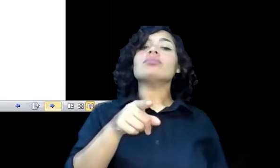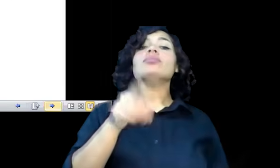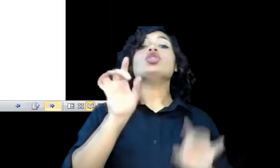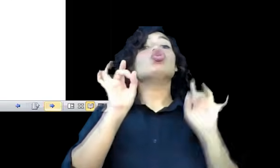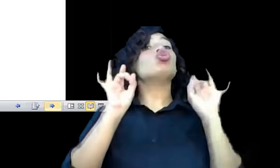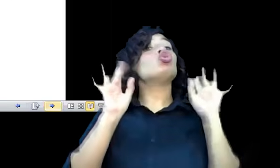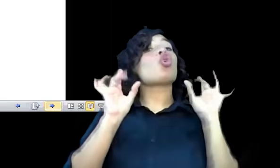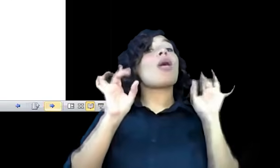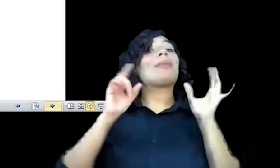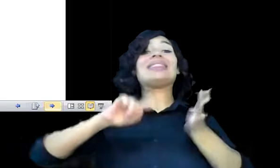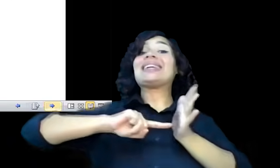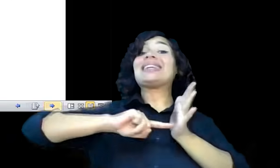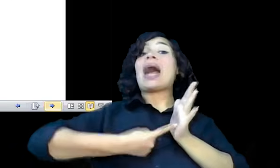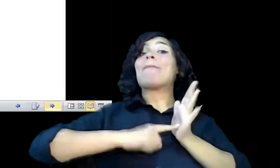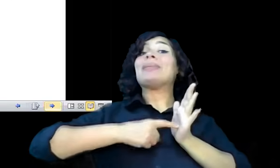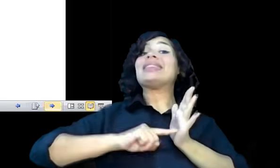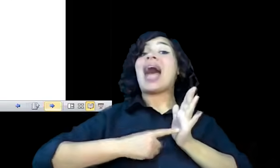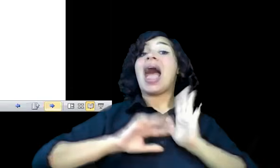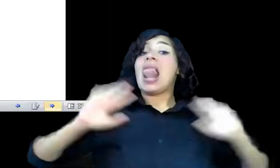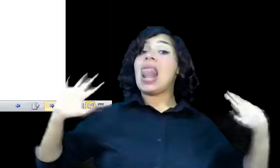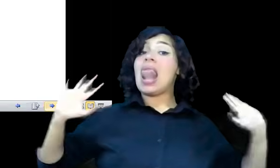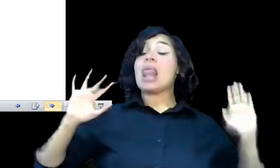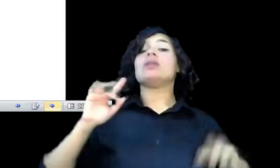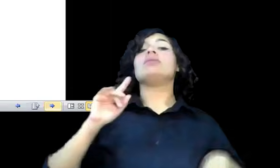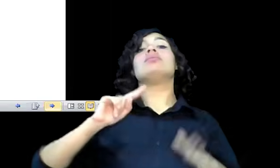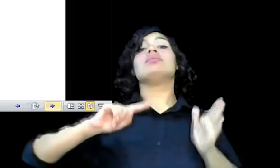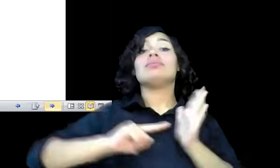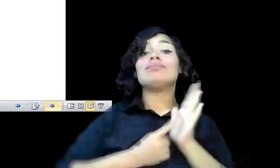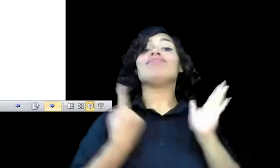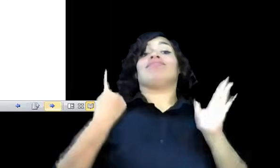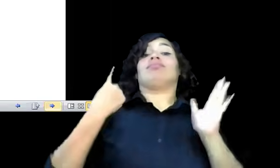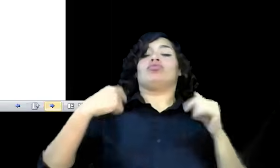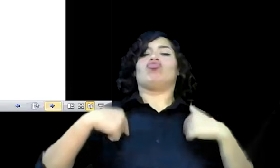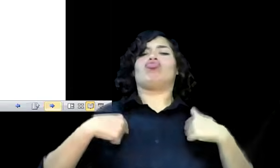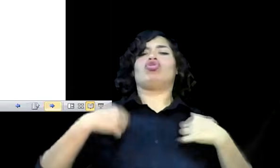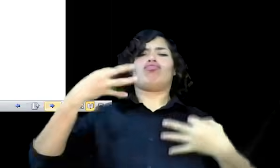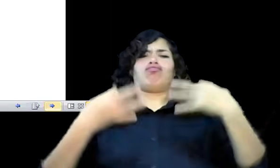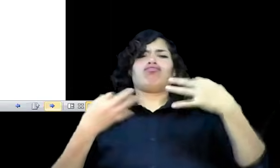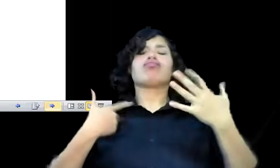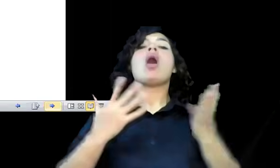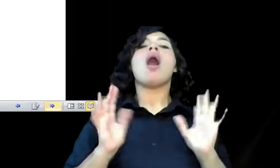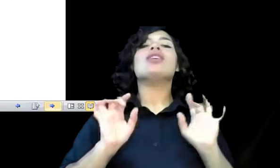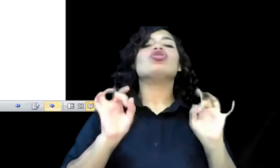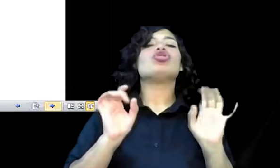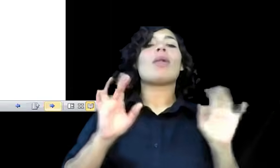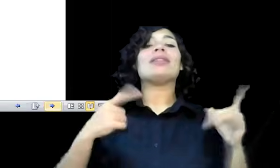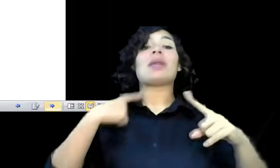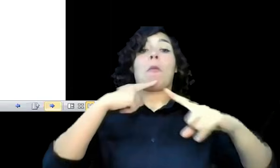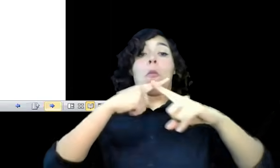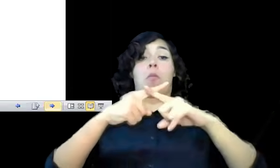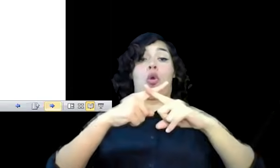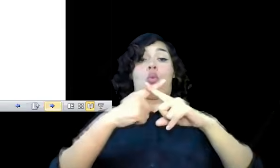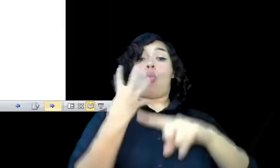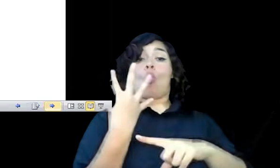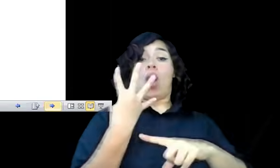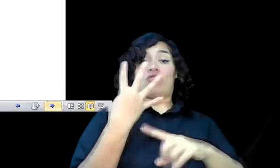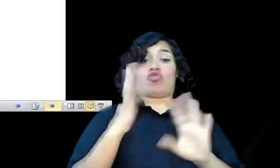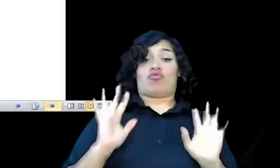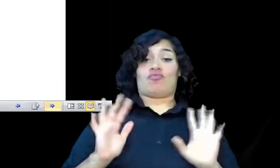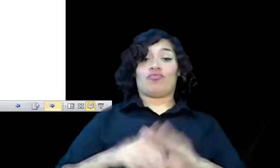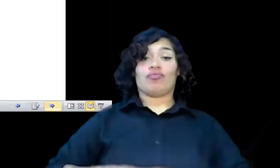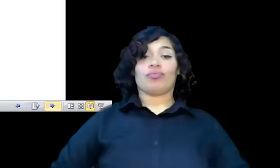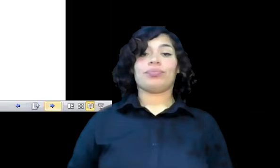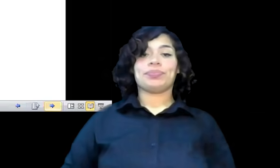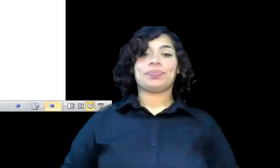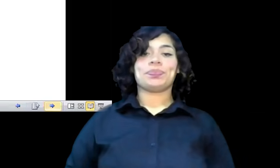para comparar, voy a utilizar, ¿sí?, la evaluación fiscal homogénea multiplicada por esa unidad de